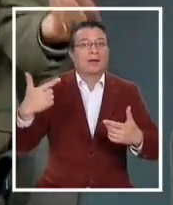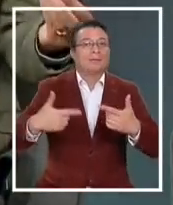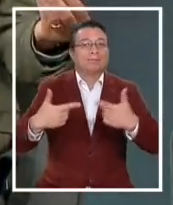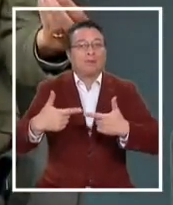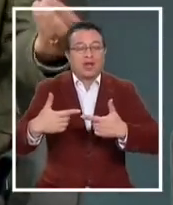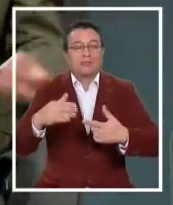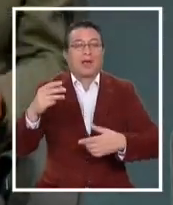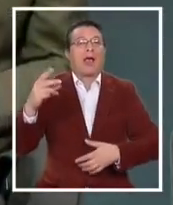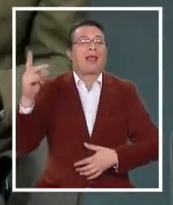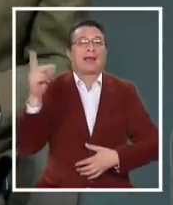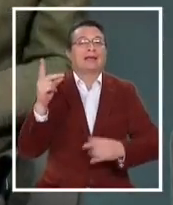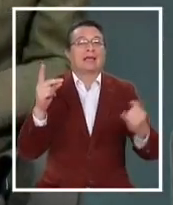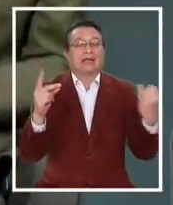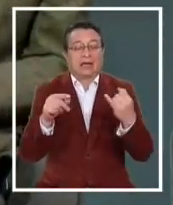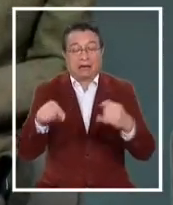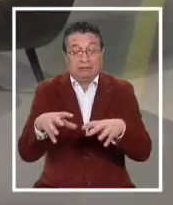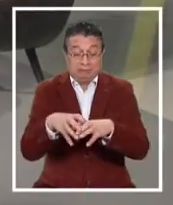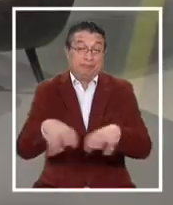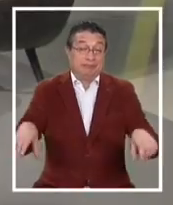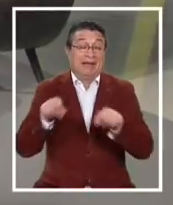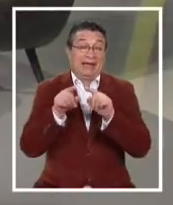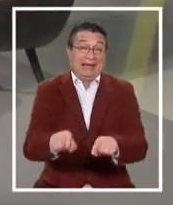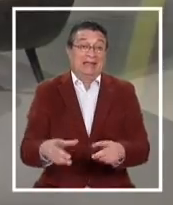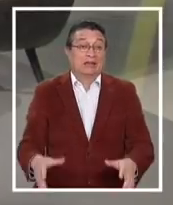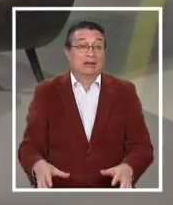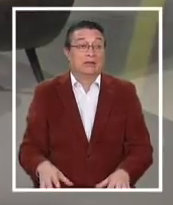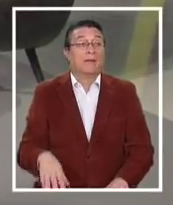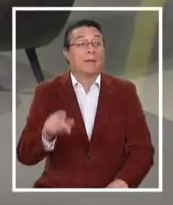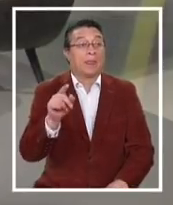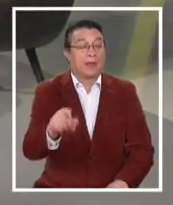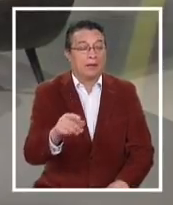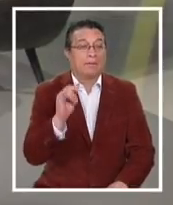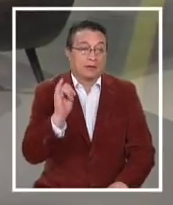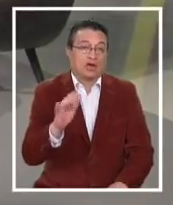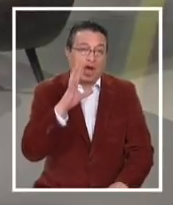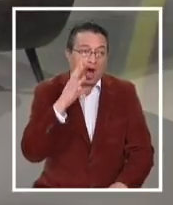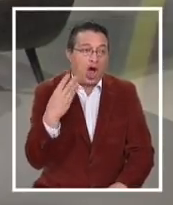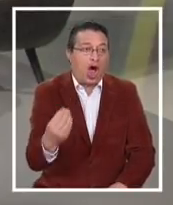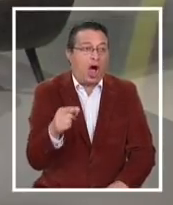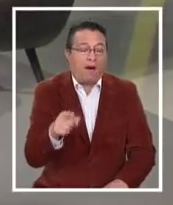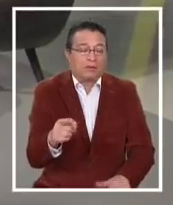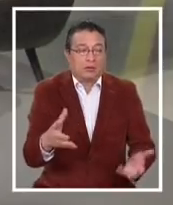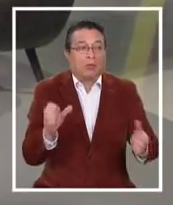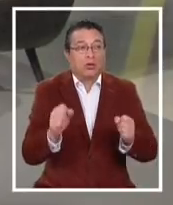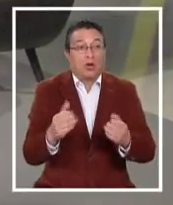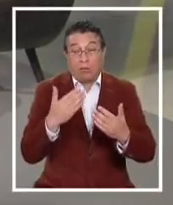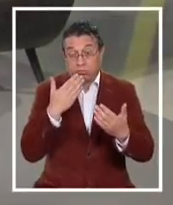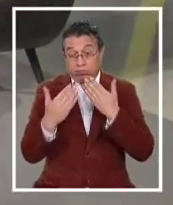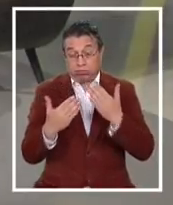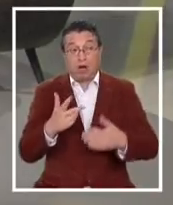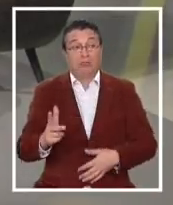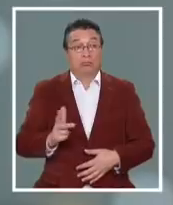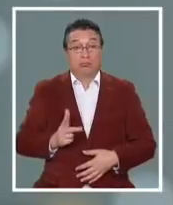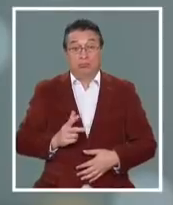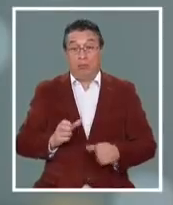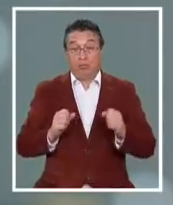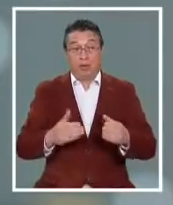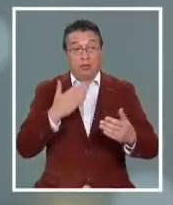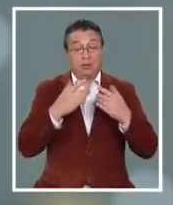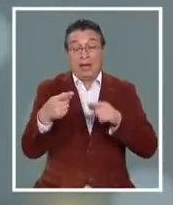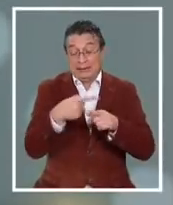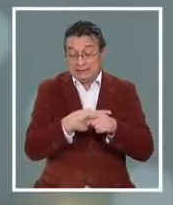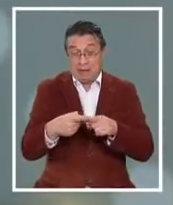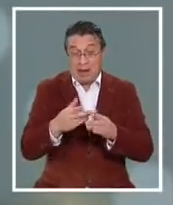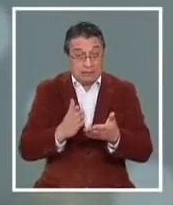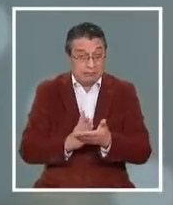es el fondo del... Obvio. Pero es curioso ese límite, porque si todos creemos en la justicia... civilizadamente, ¿no? O sea, yo creo que la semana partió